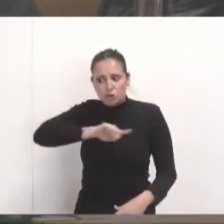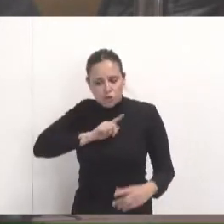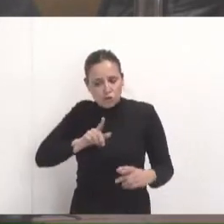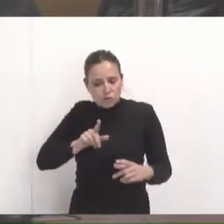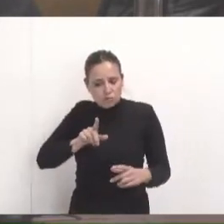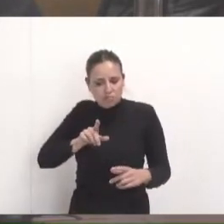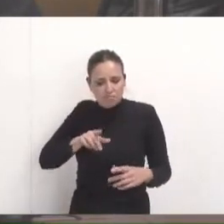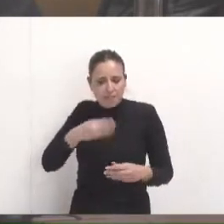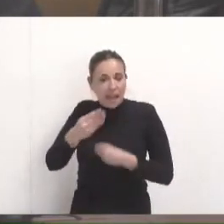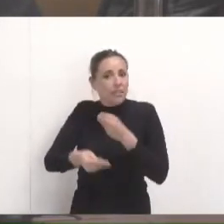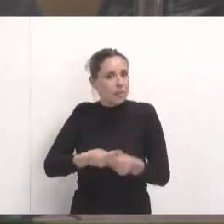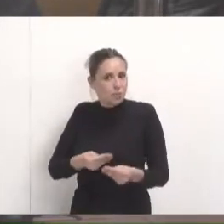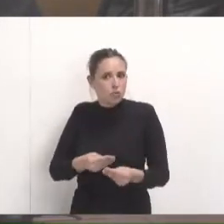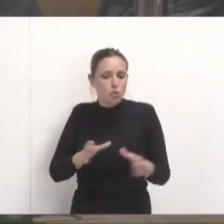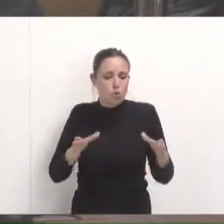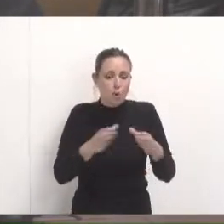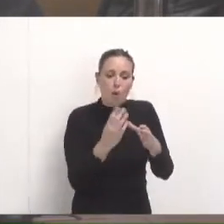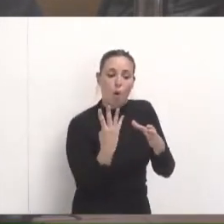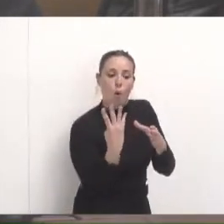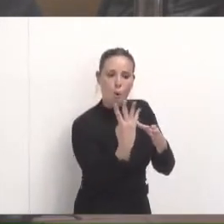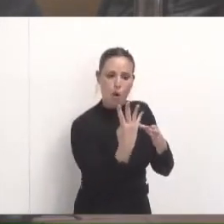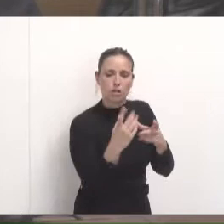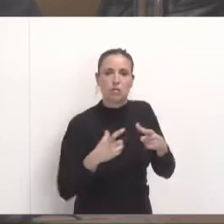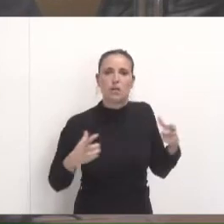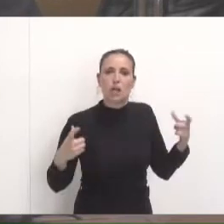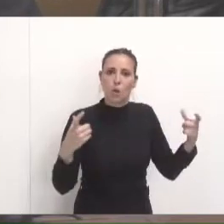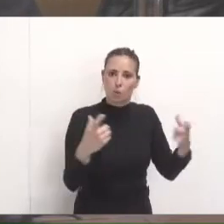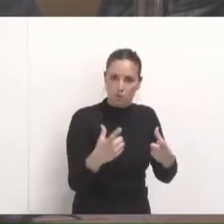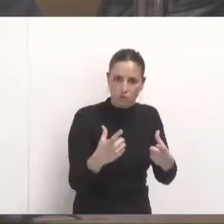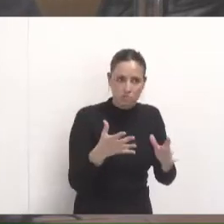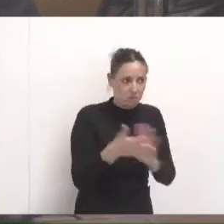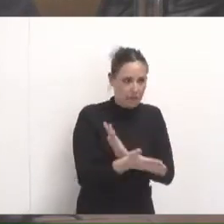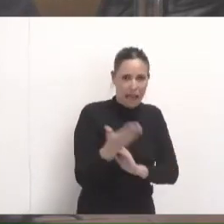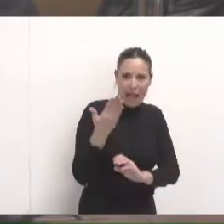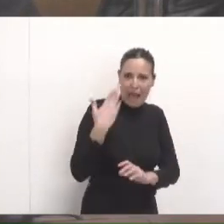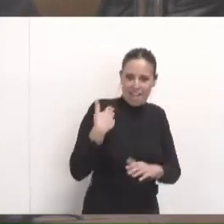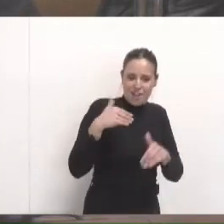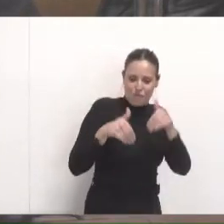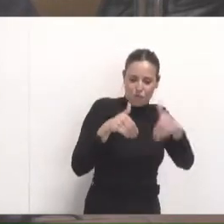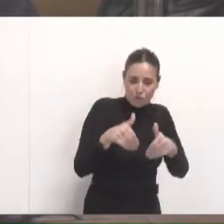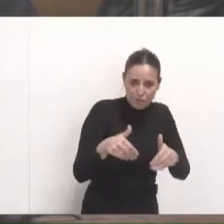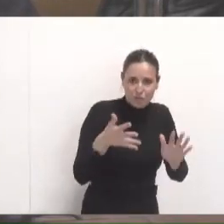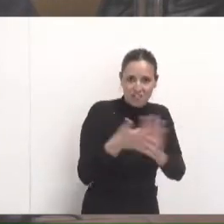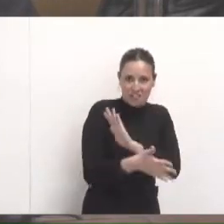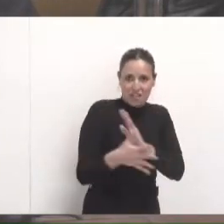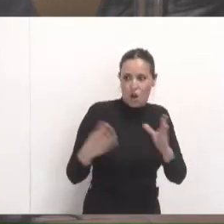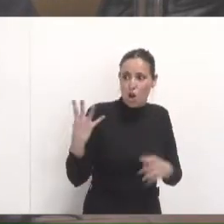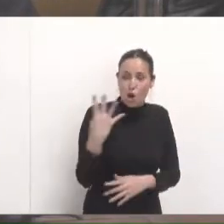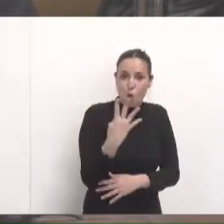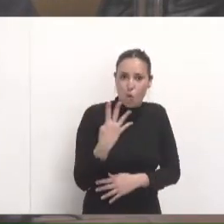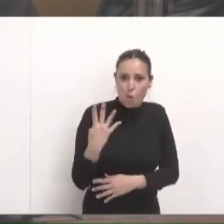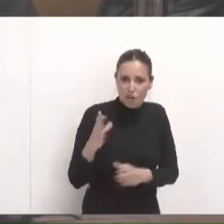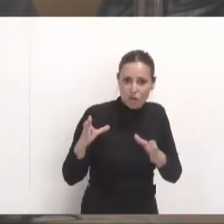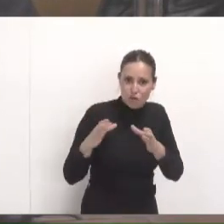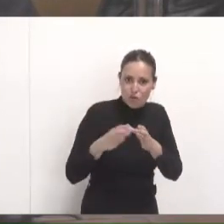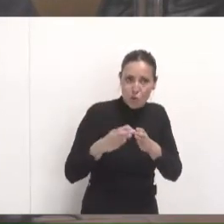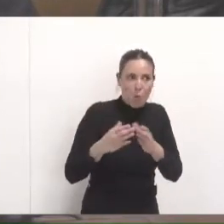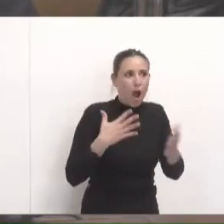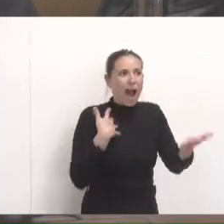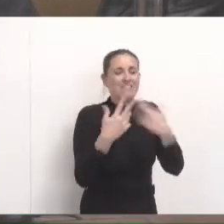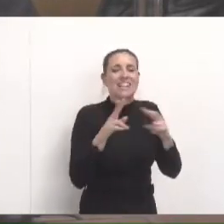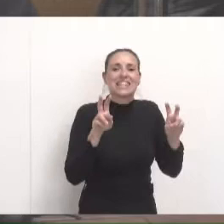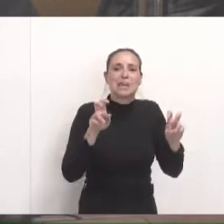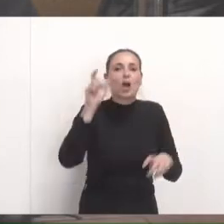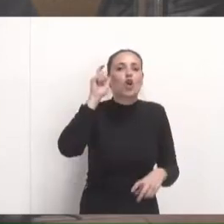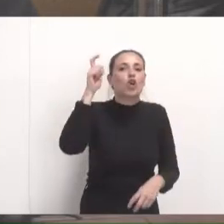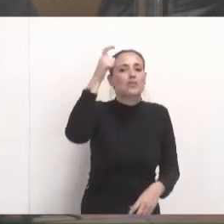favorablemente, los cuatro proponentes. Lo fuimos votando ayer para reunirnos los cuatro y poder hablar de este concepto de memoria histórica que nos